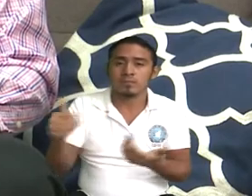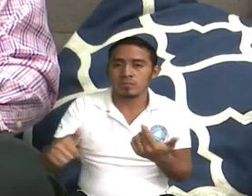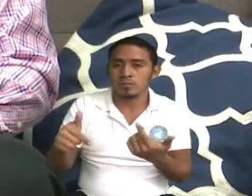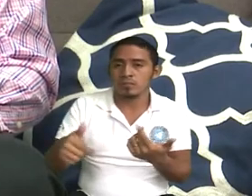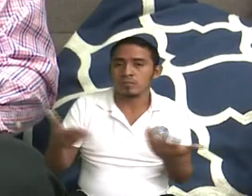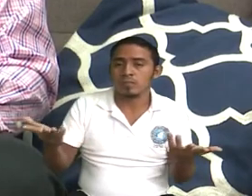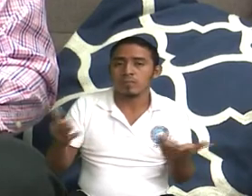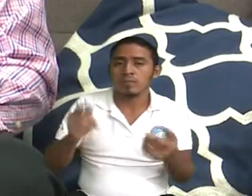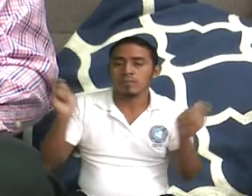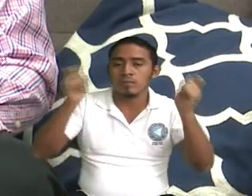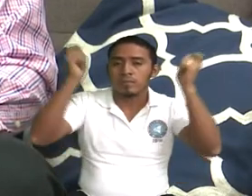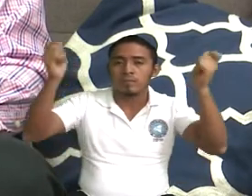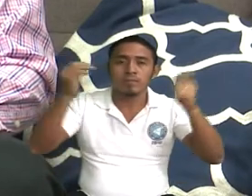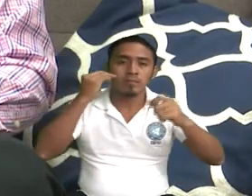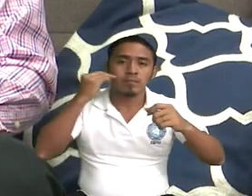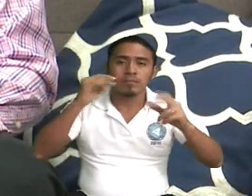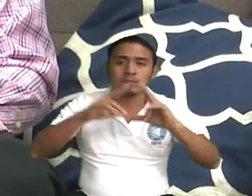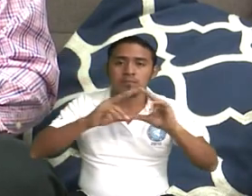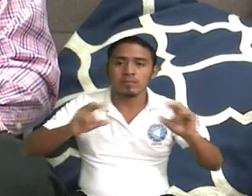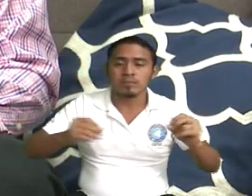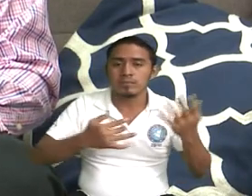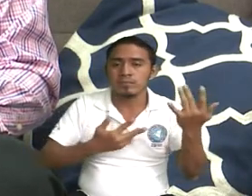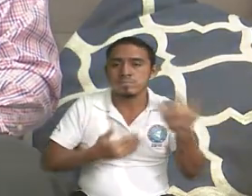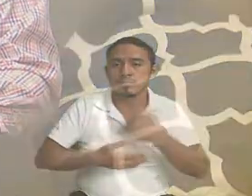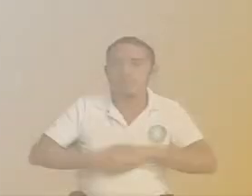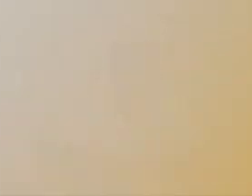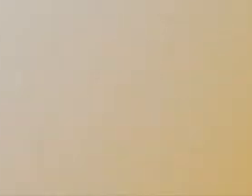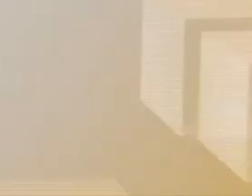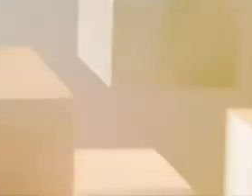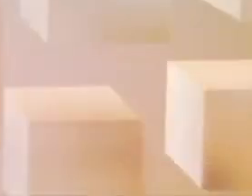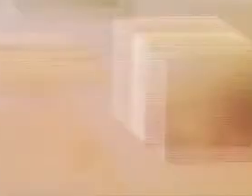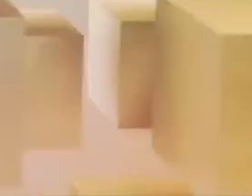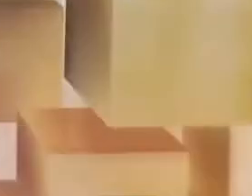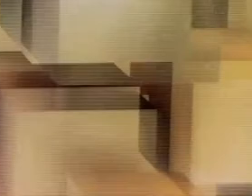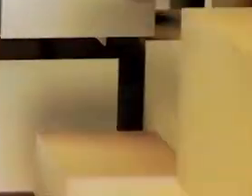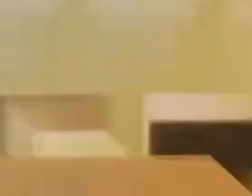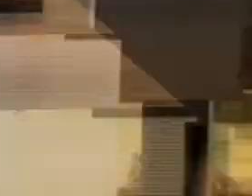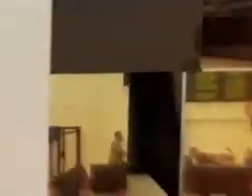hoy, en el que celebramos a las madres nicaragüenses. Ya volvemos.